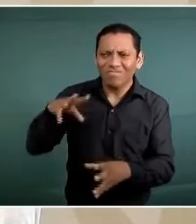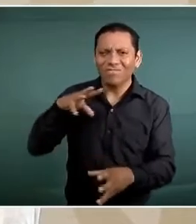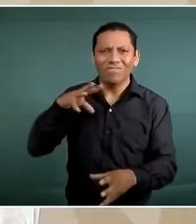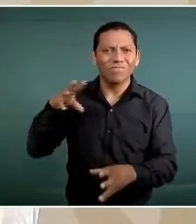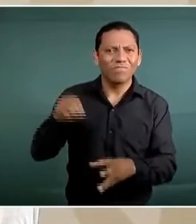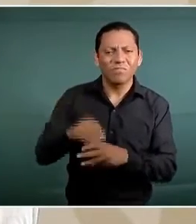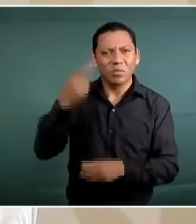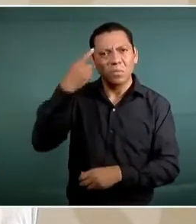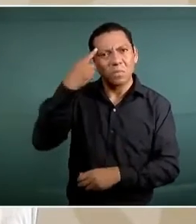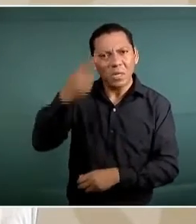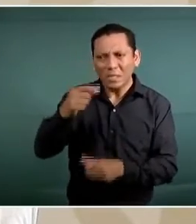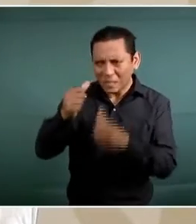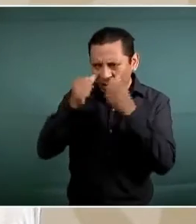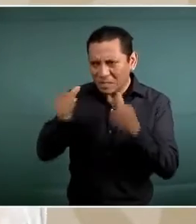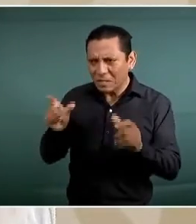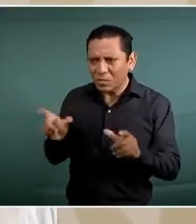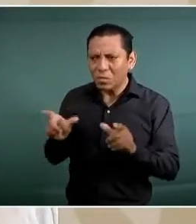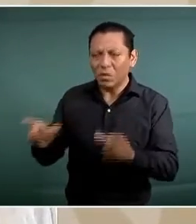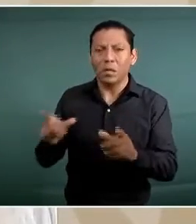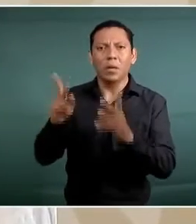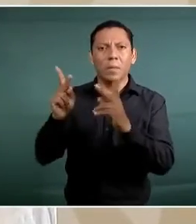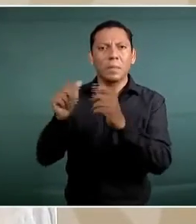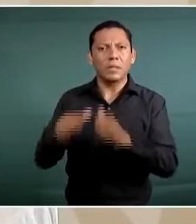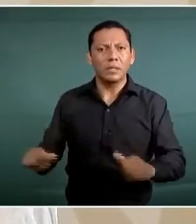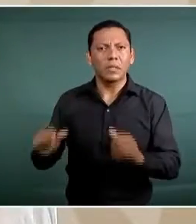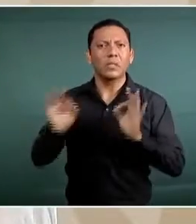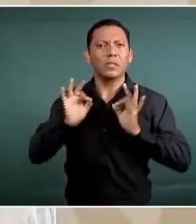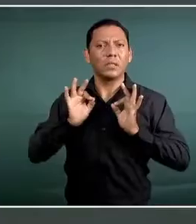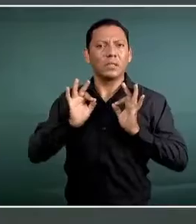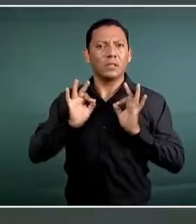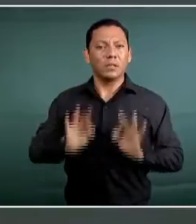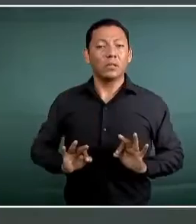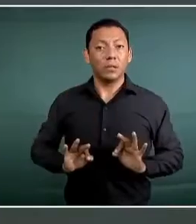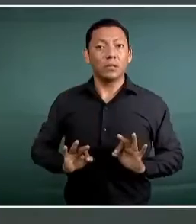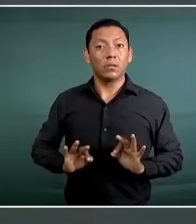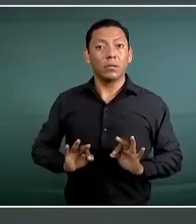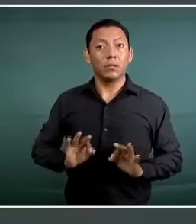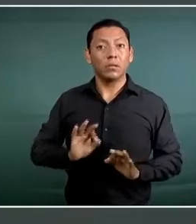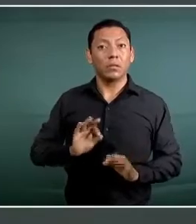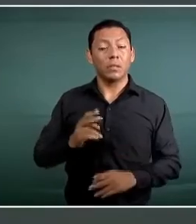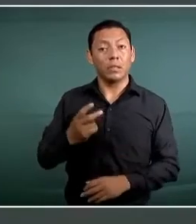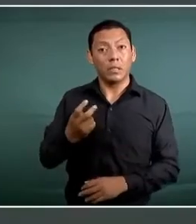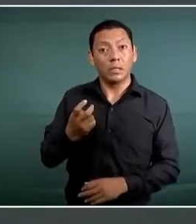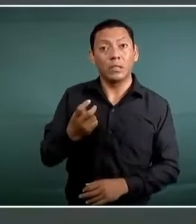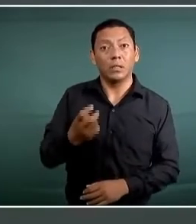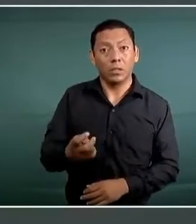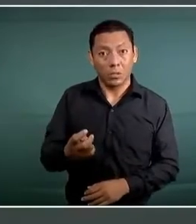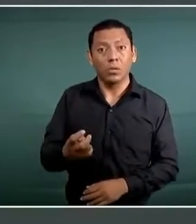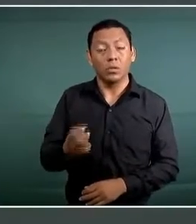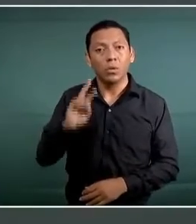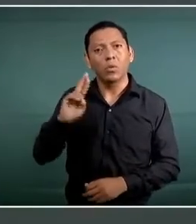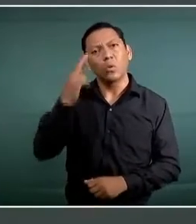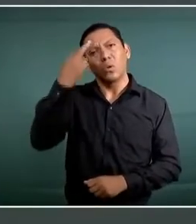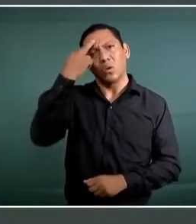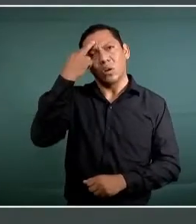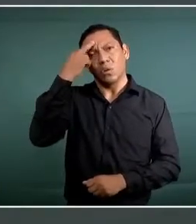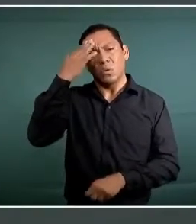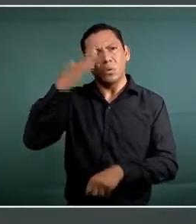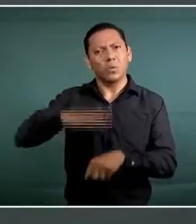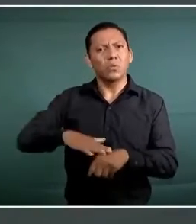garantizar la paz, la tranquilidad. Esto lo recuerdo